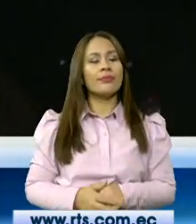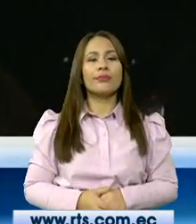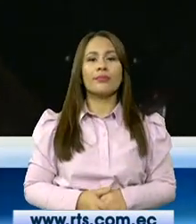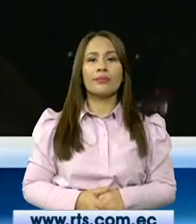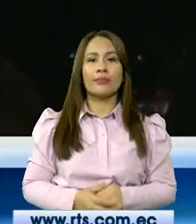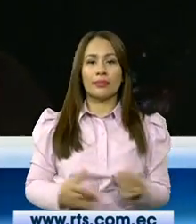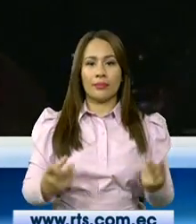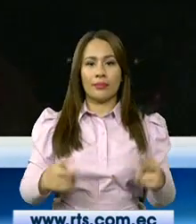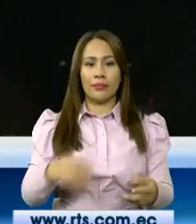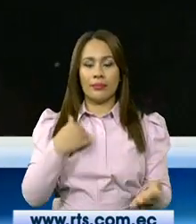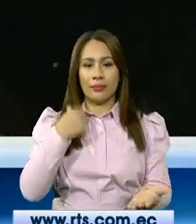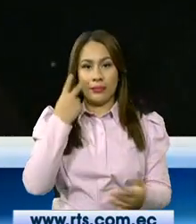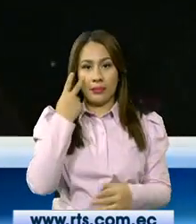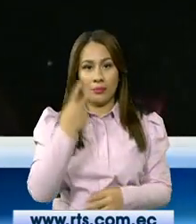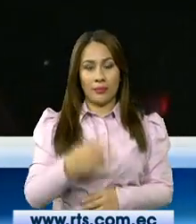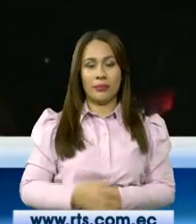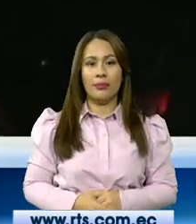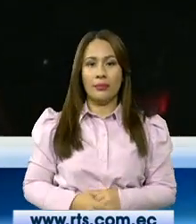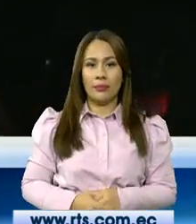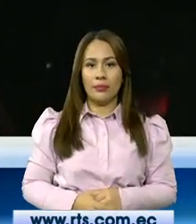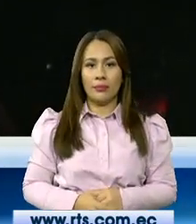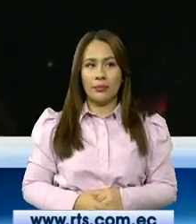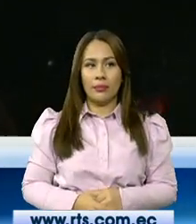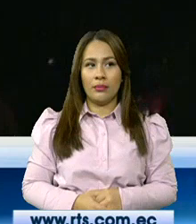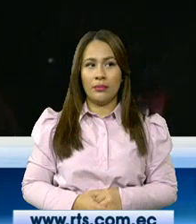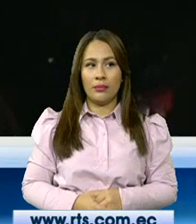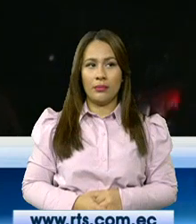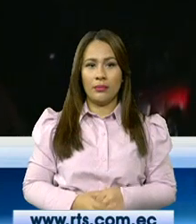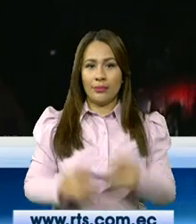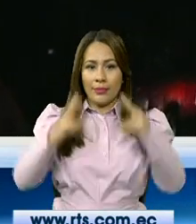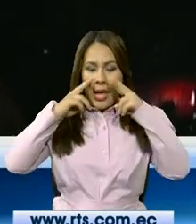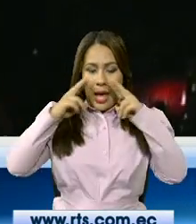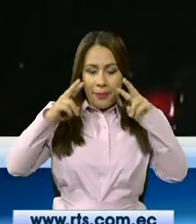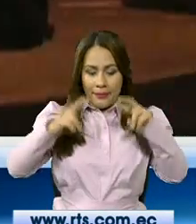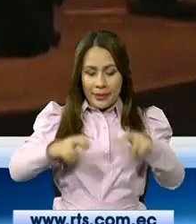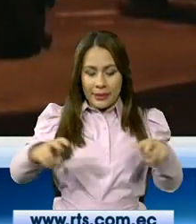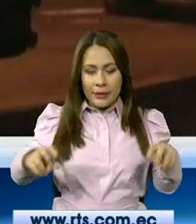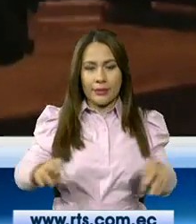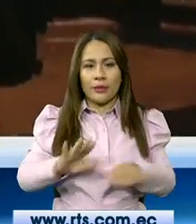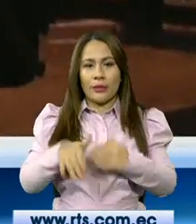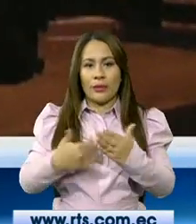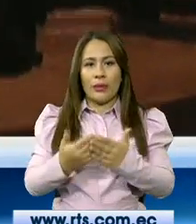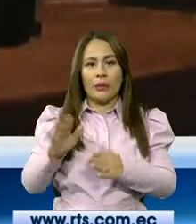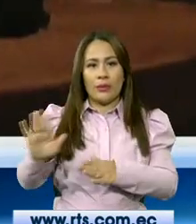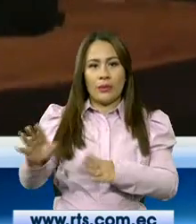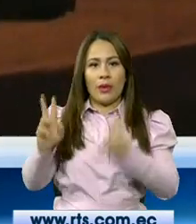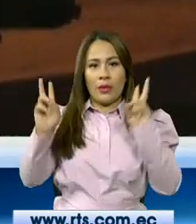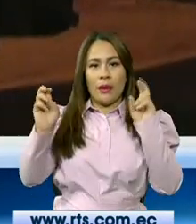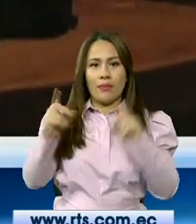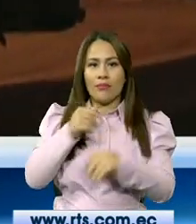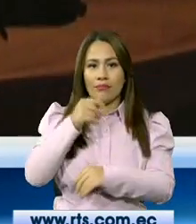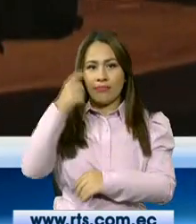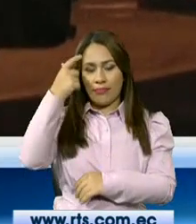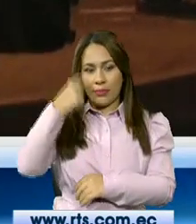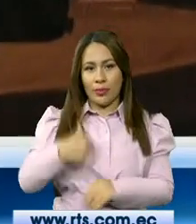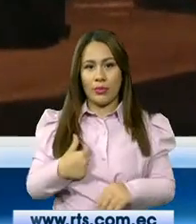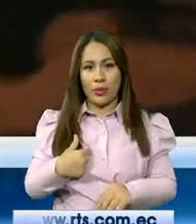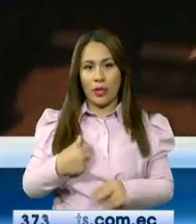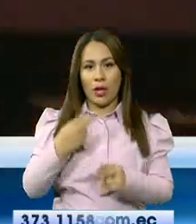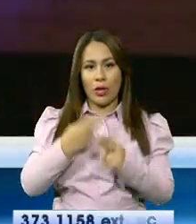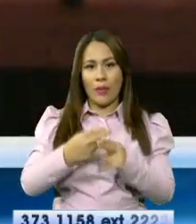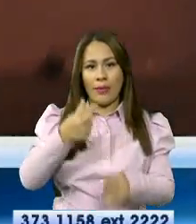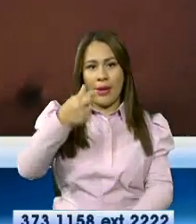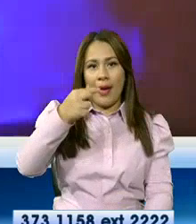correspondiente y con las investigaciones correspondientes. La víctima fue identificada como Gabriel